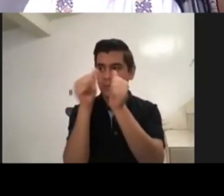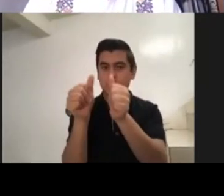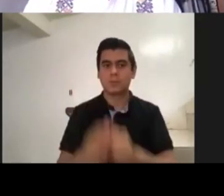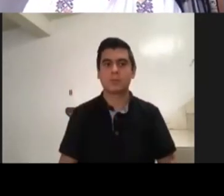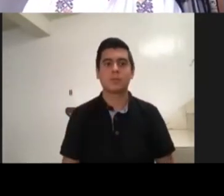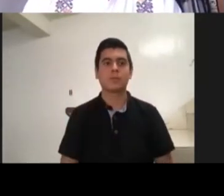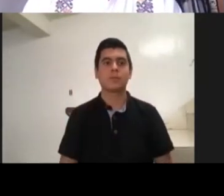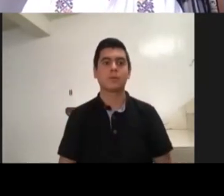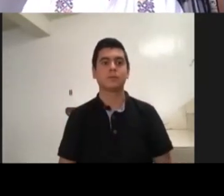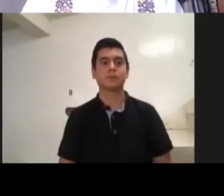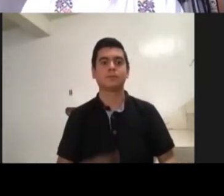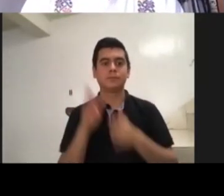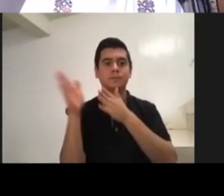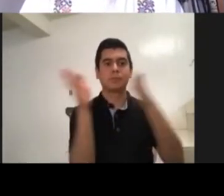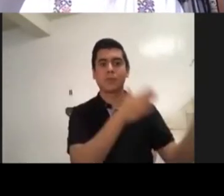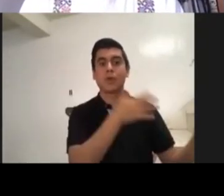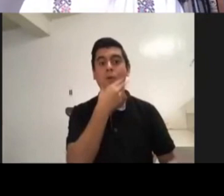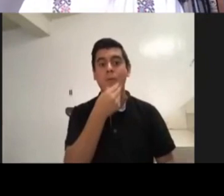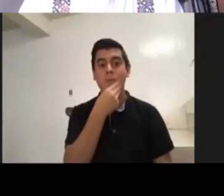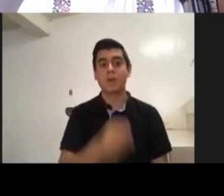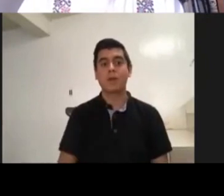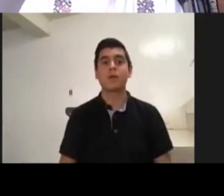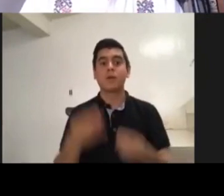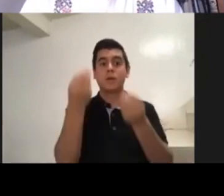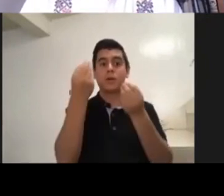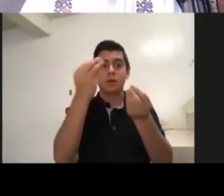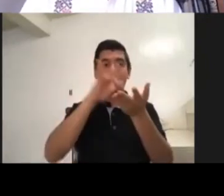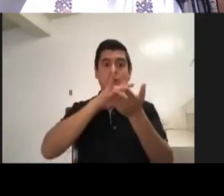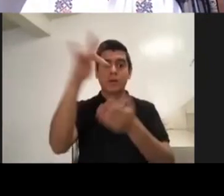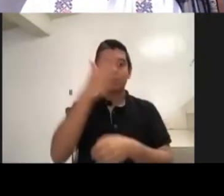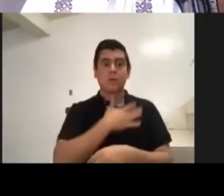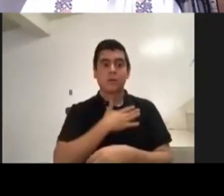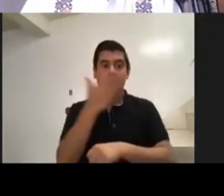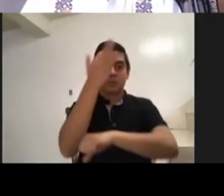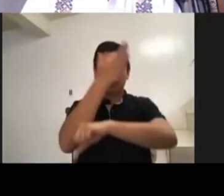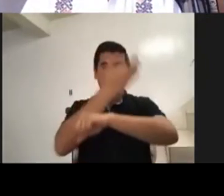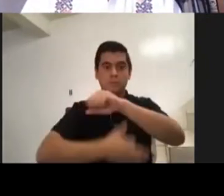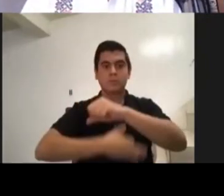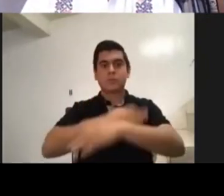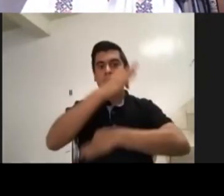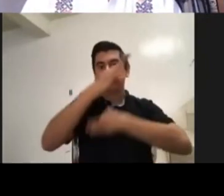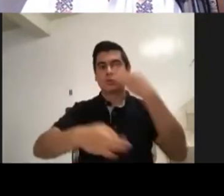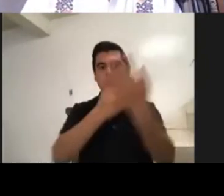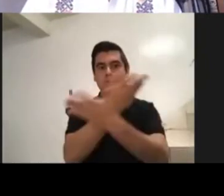gracias. Muy, muy buenas tardes a todas y todos.